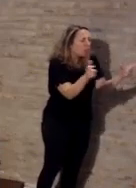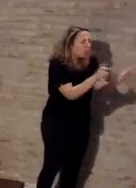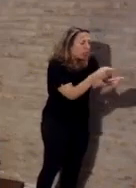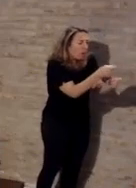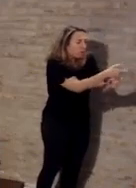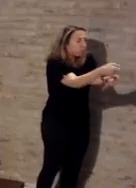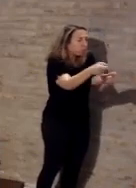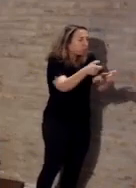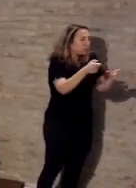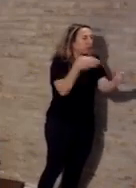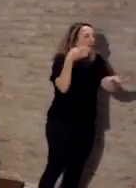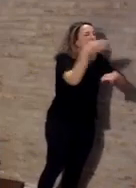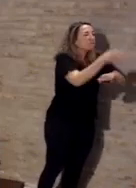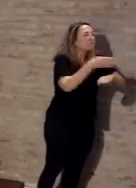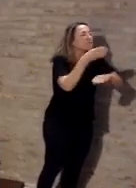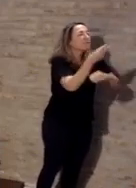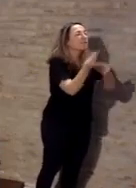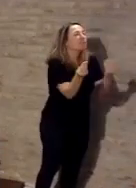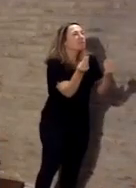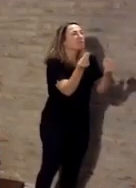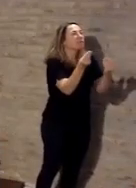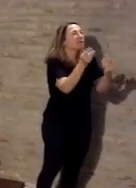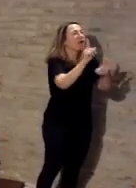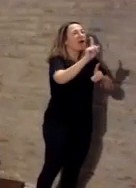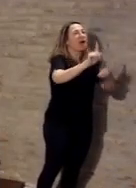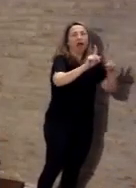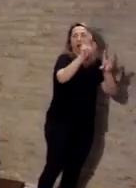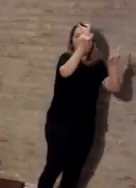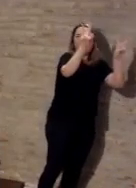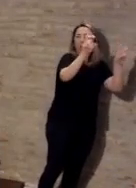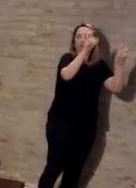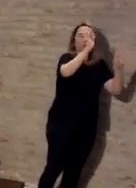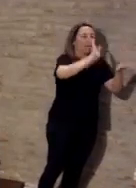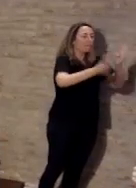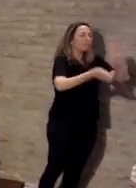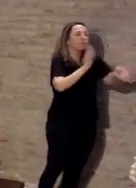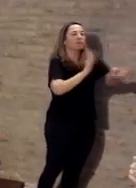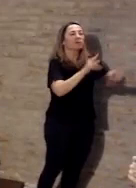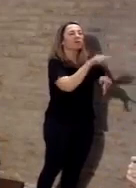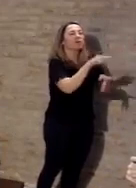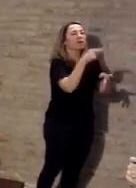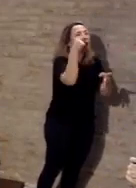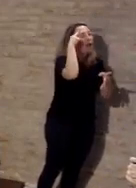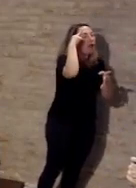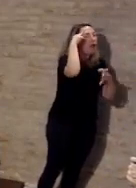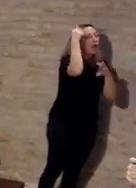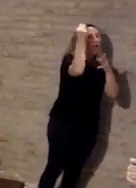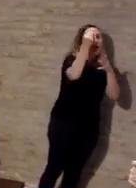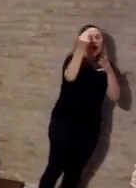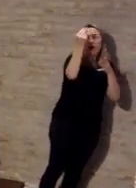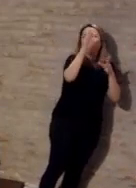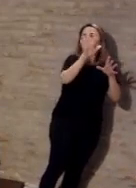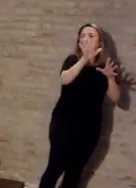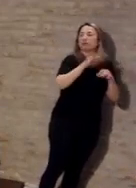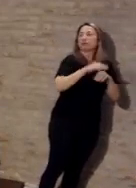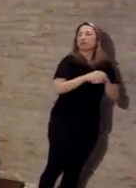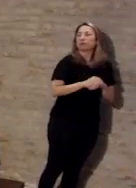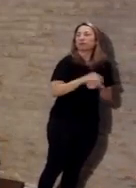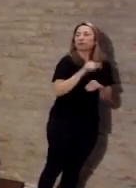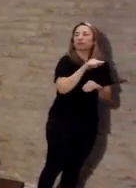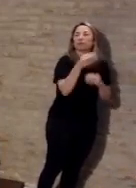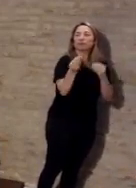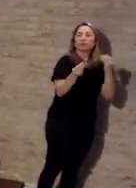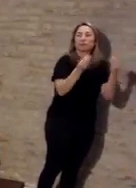pocos habíamos hablado de una violencia te acordas simbólica Ah violencia